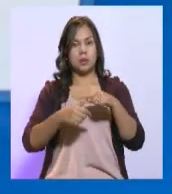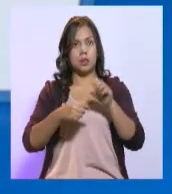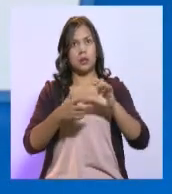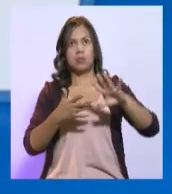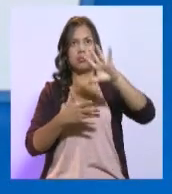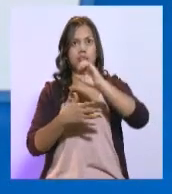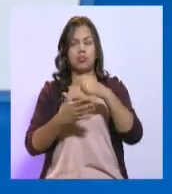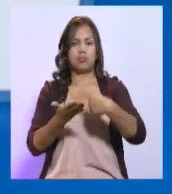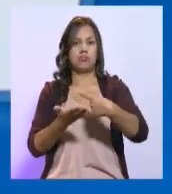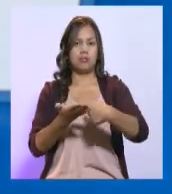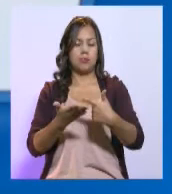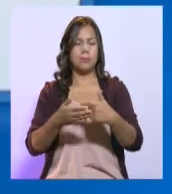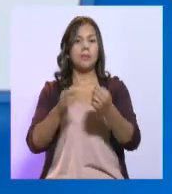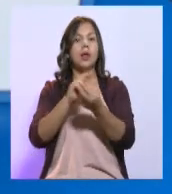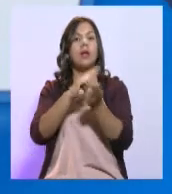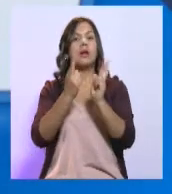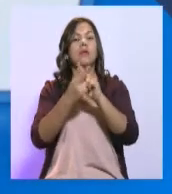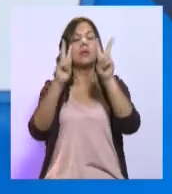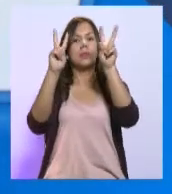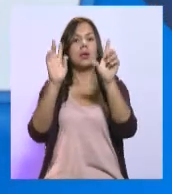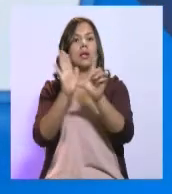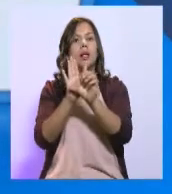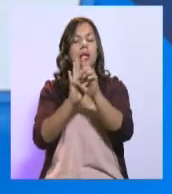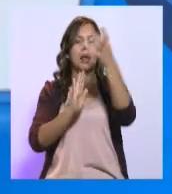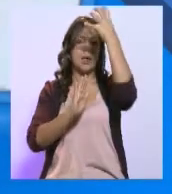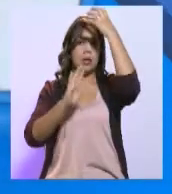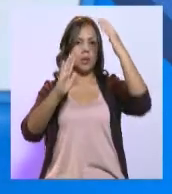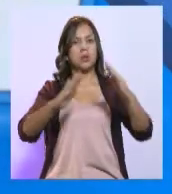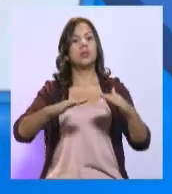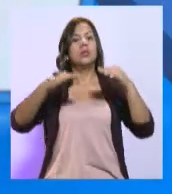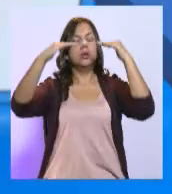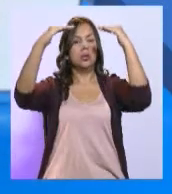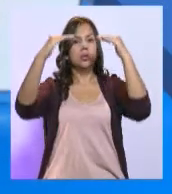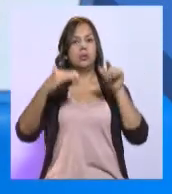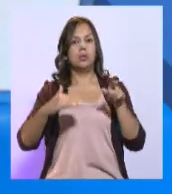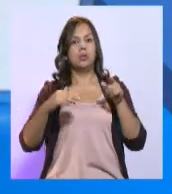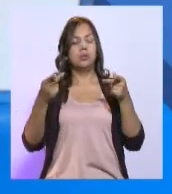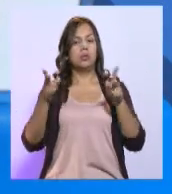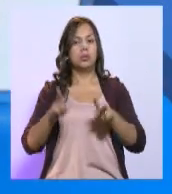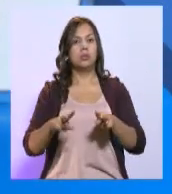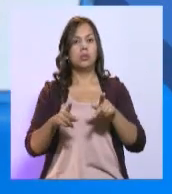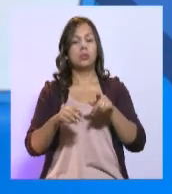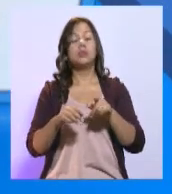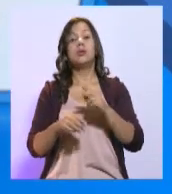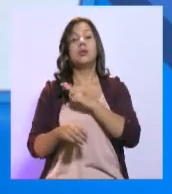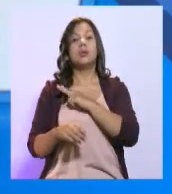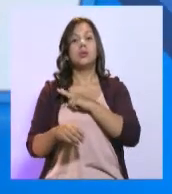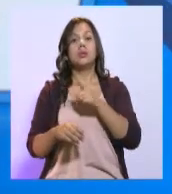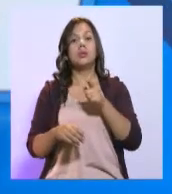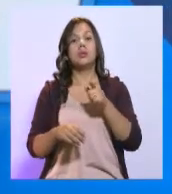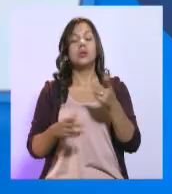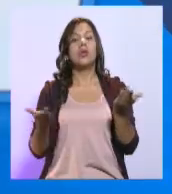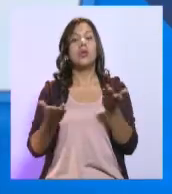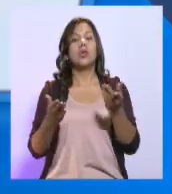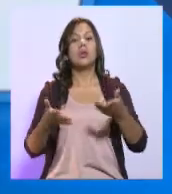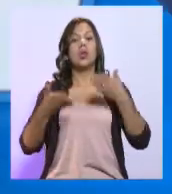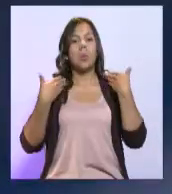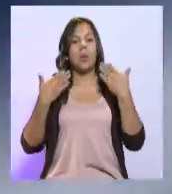país. Esto para tratar las reformas a la Ley Orgánica de Educación Superior en el campus de la Universidad Católica de Santiago de